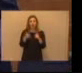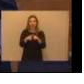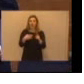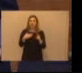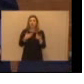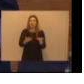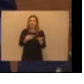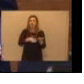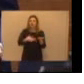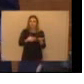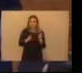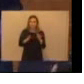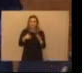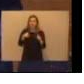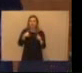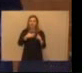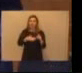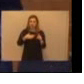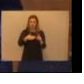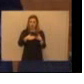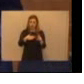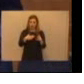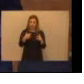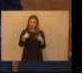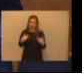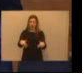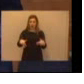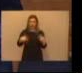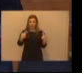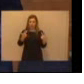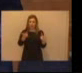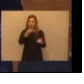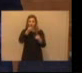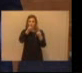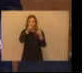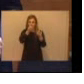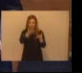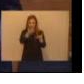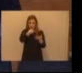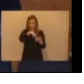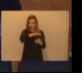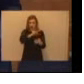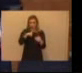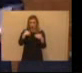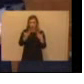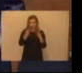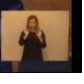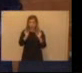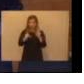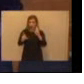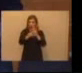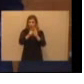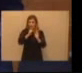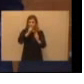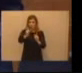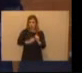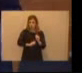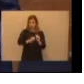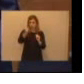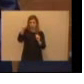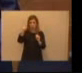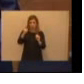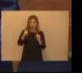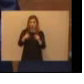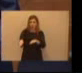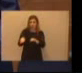lo haré, pero con esa satisfacción, pero déjeme comentarles los que efectivamente tenemos. A partir de aquella ley pionera de igualdad que usted